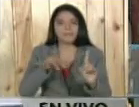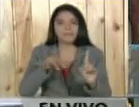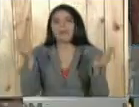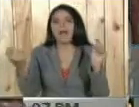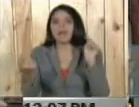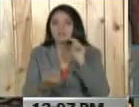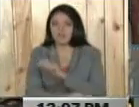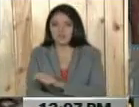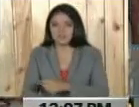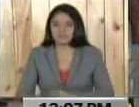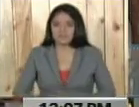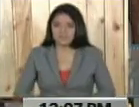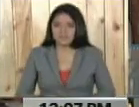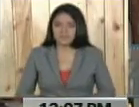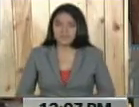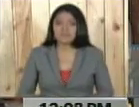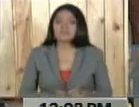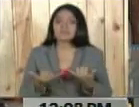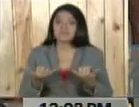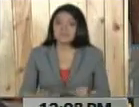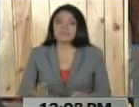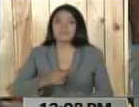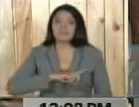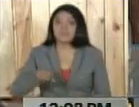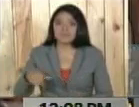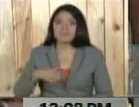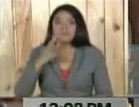hemos y estamos viviendo.